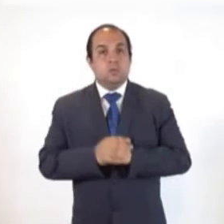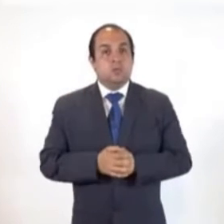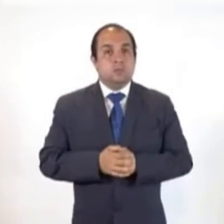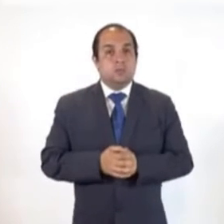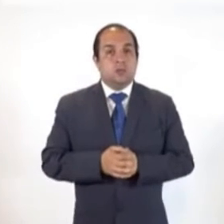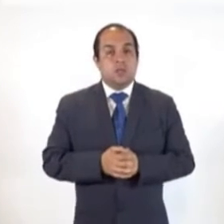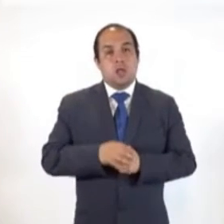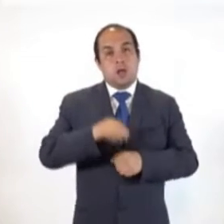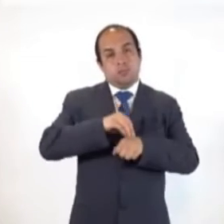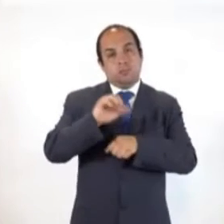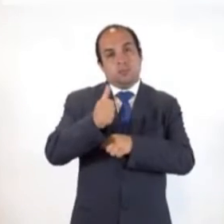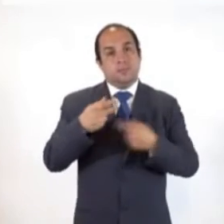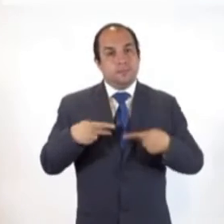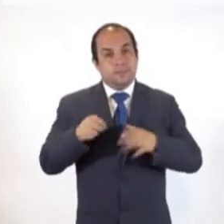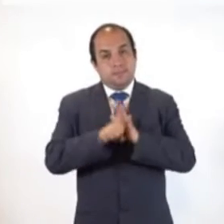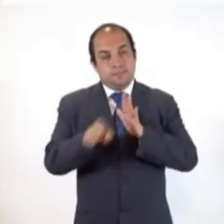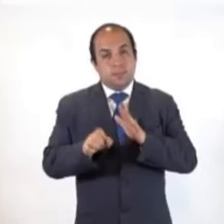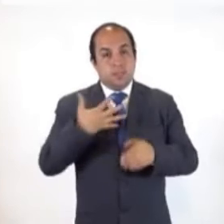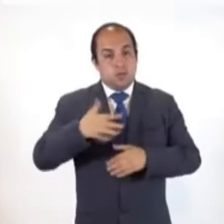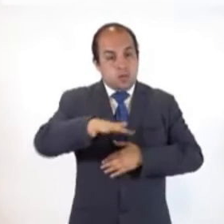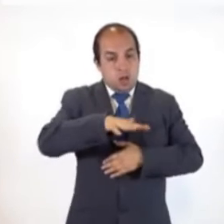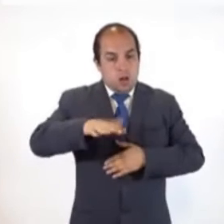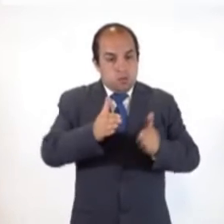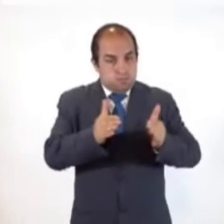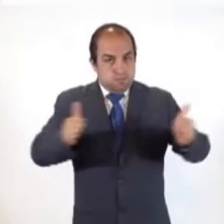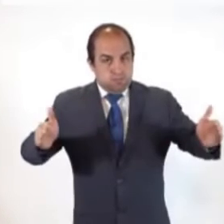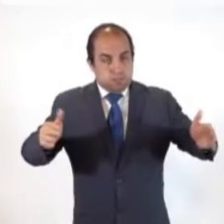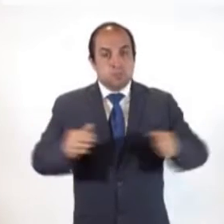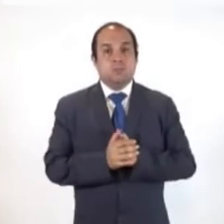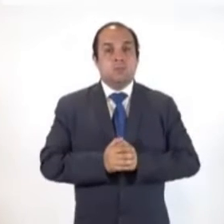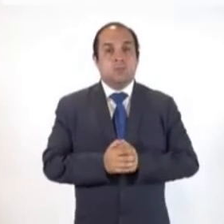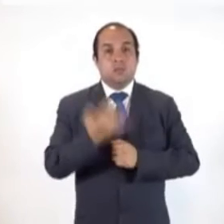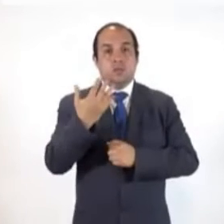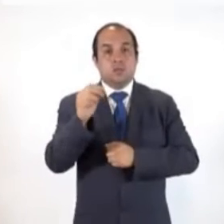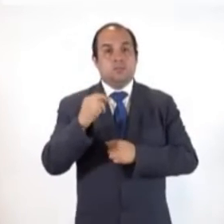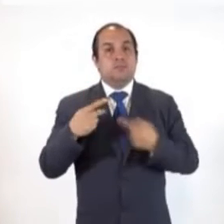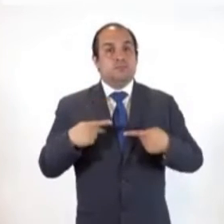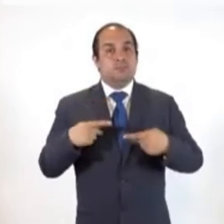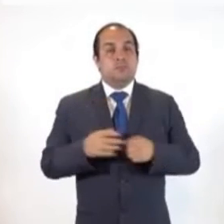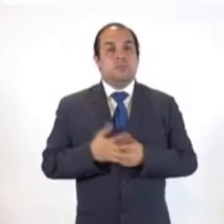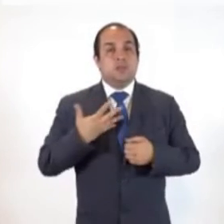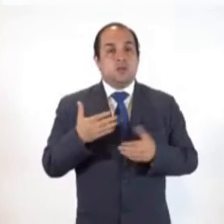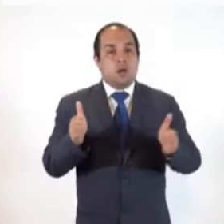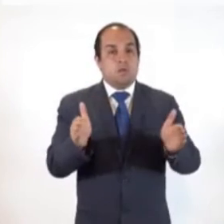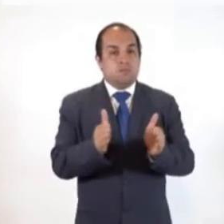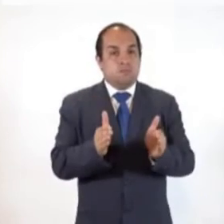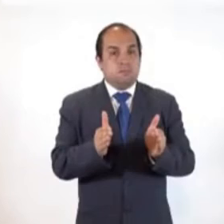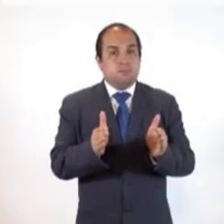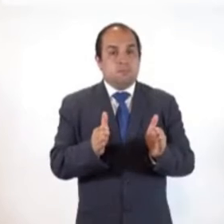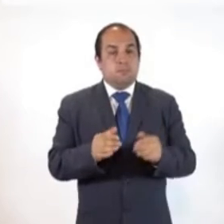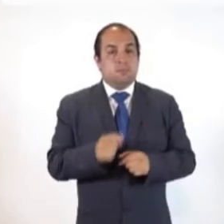11 personas, por ejemplo, ¿no? Entonces, si tienes un espacio muy grande, 50 personas, si tienes un espacio muy pequeño, pues debes